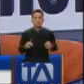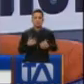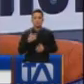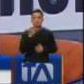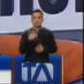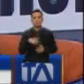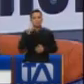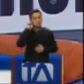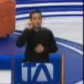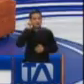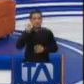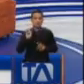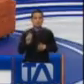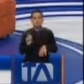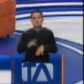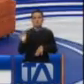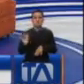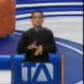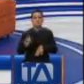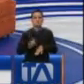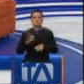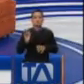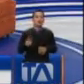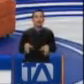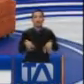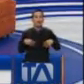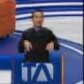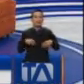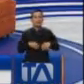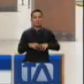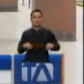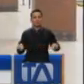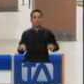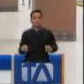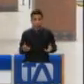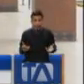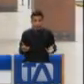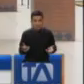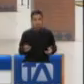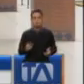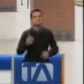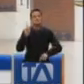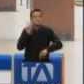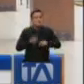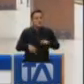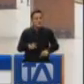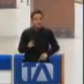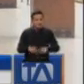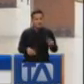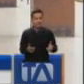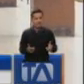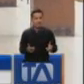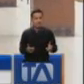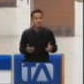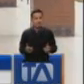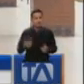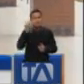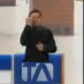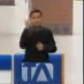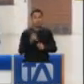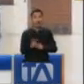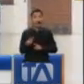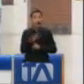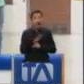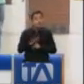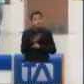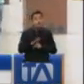público. Uh-huh. Era algo que nosotros teníamos que aceptarlo como normal. Y esto no puede ser posible. Tenemos que identificar que en efecto el acoso